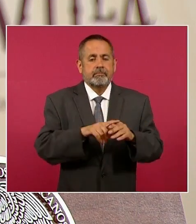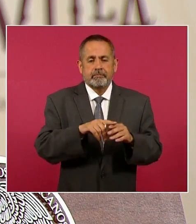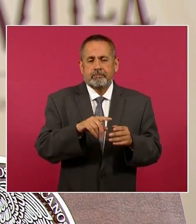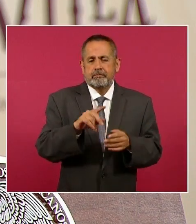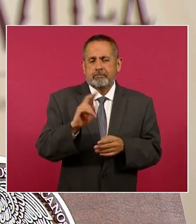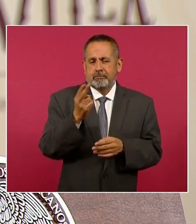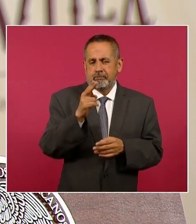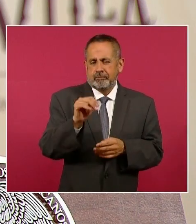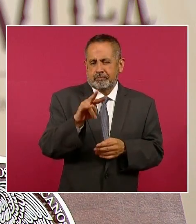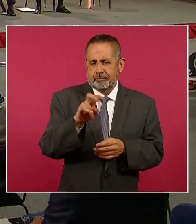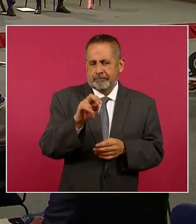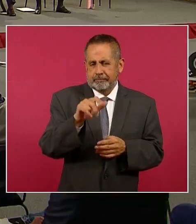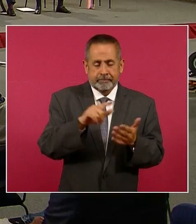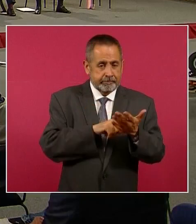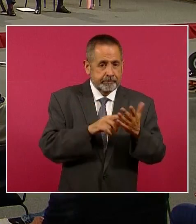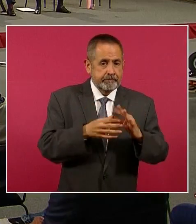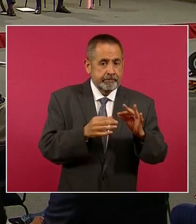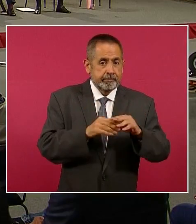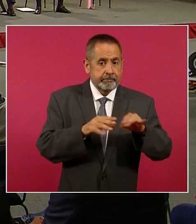Universal, que en chats de